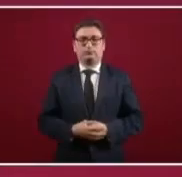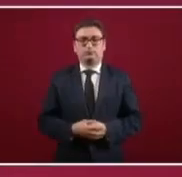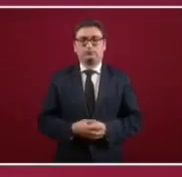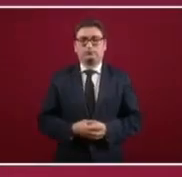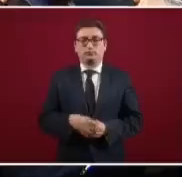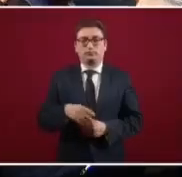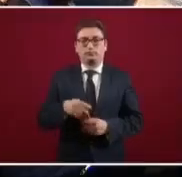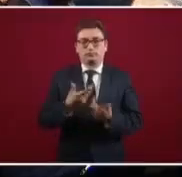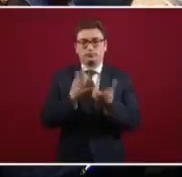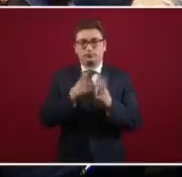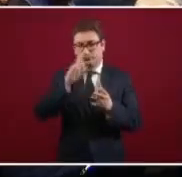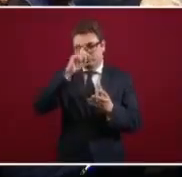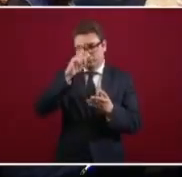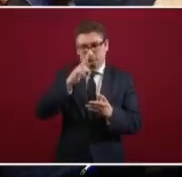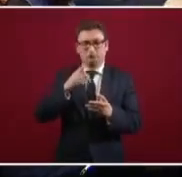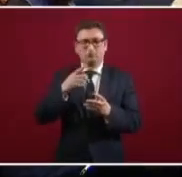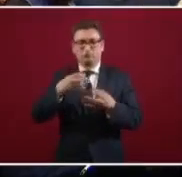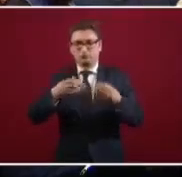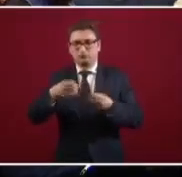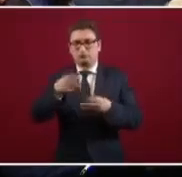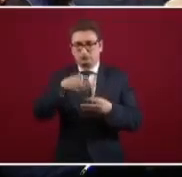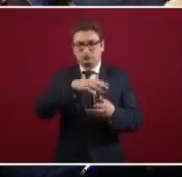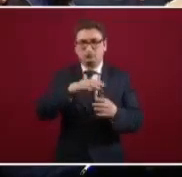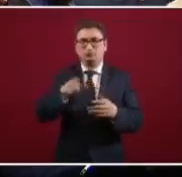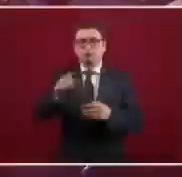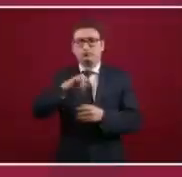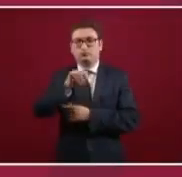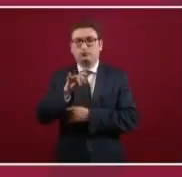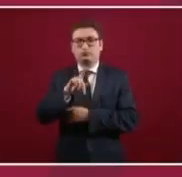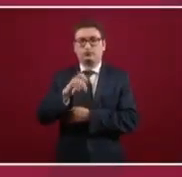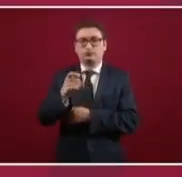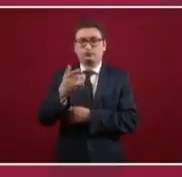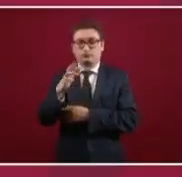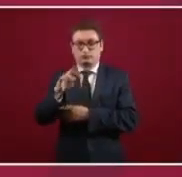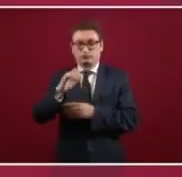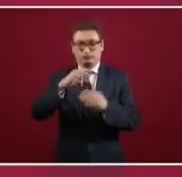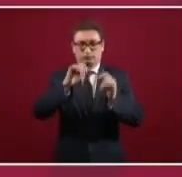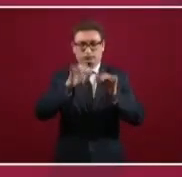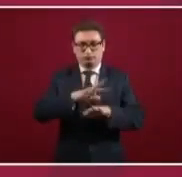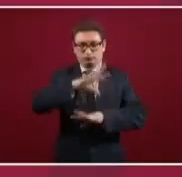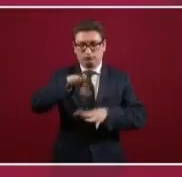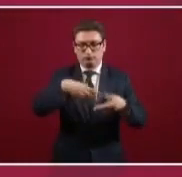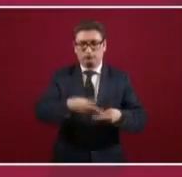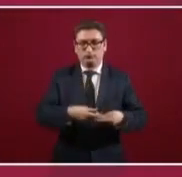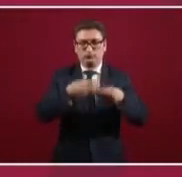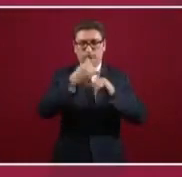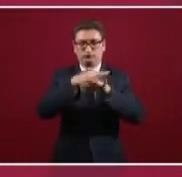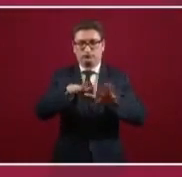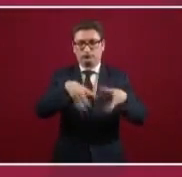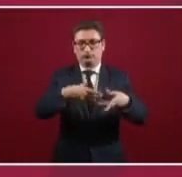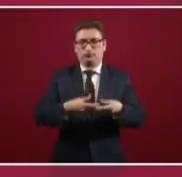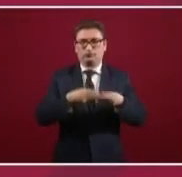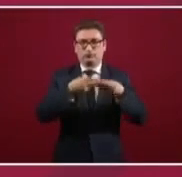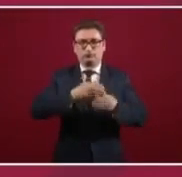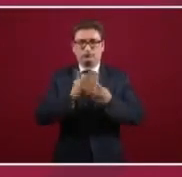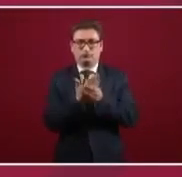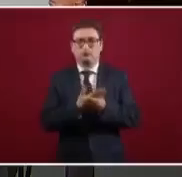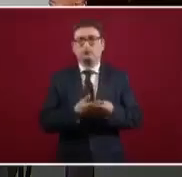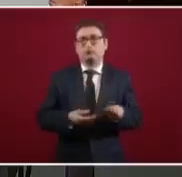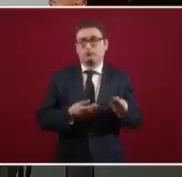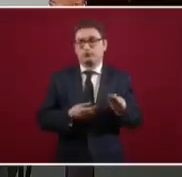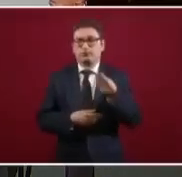el consejero jurídico que está aquí julio jr ya tiene el expediente